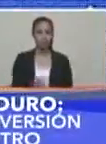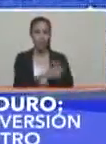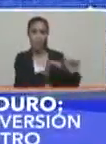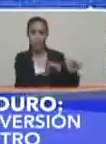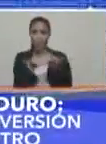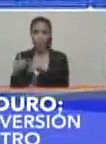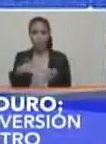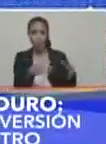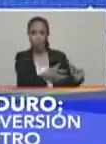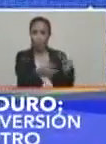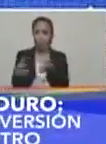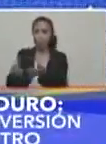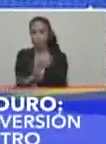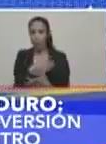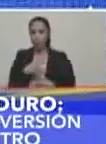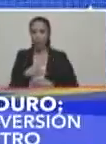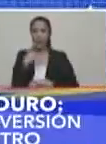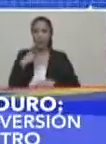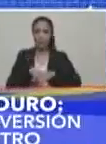grupo, son los mismos intereses.